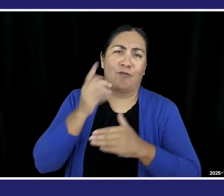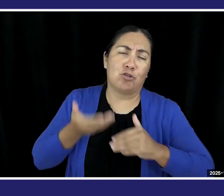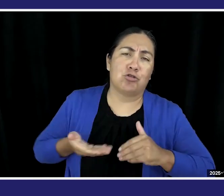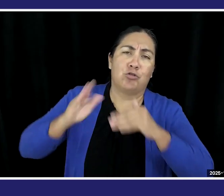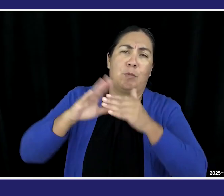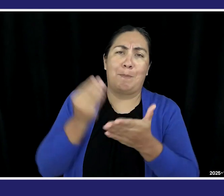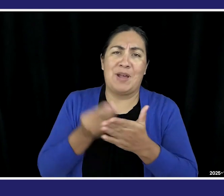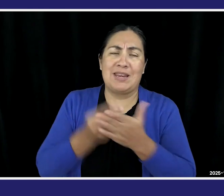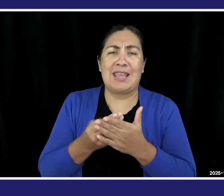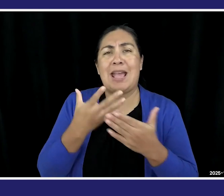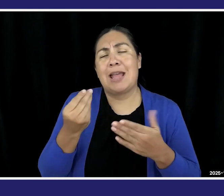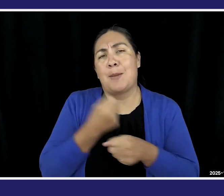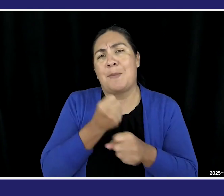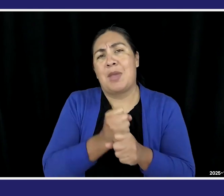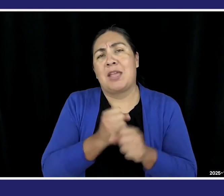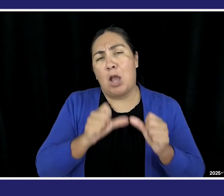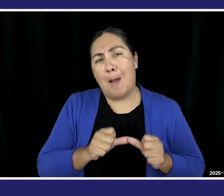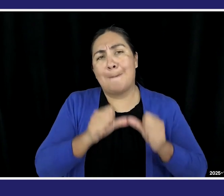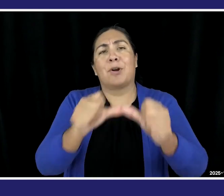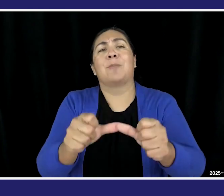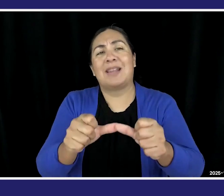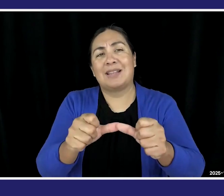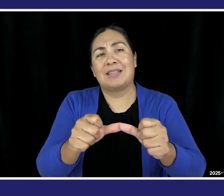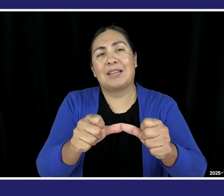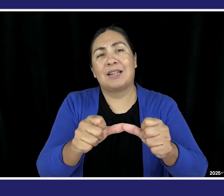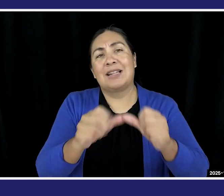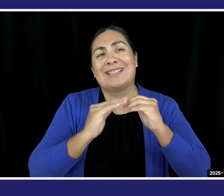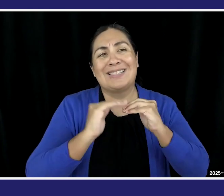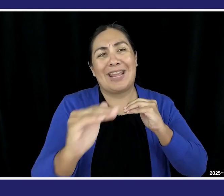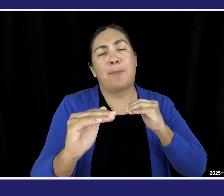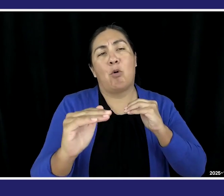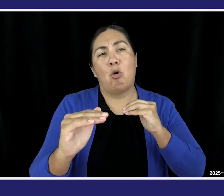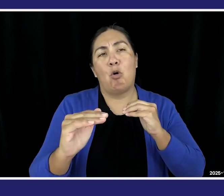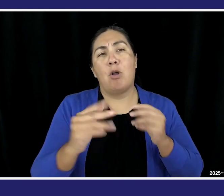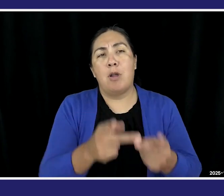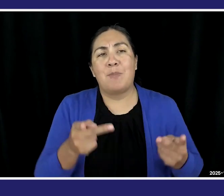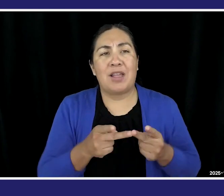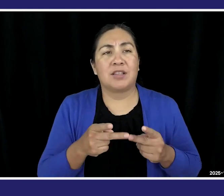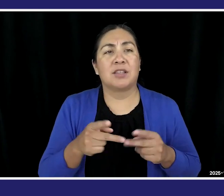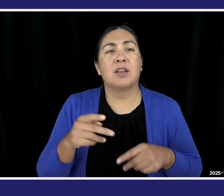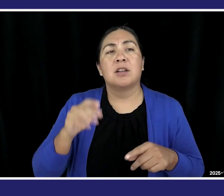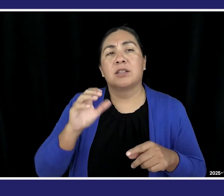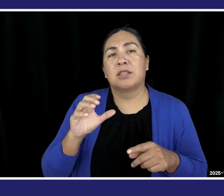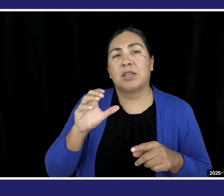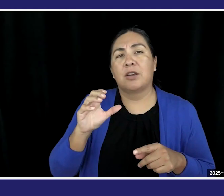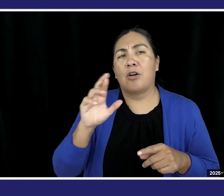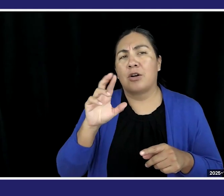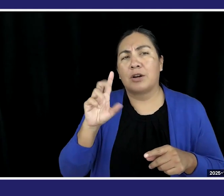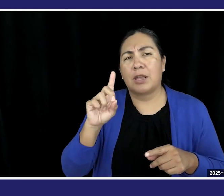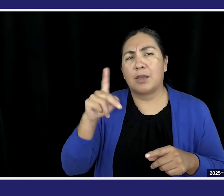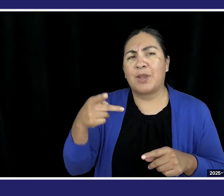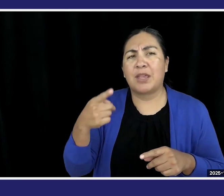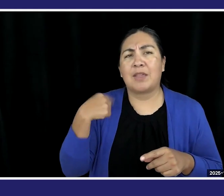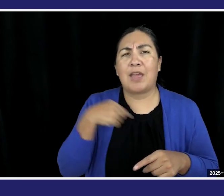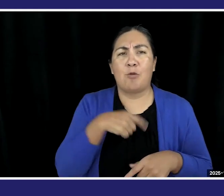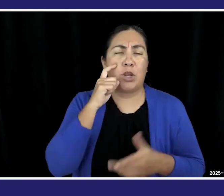la comunidad que están funcionando realmente para nuestras comunidades. Y como hemos